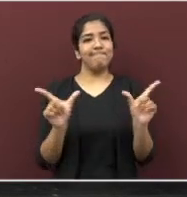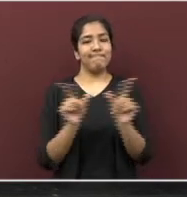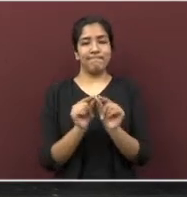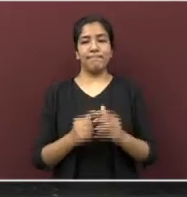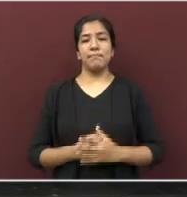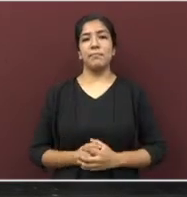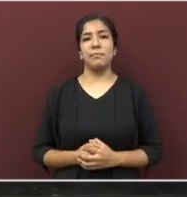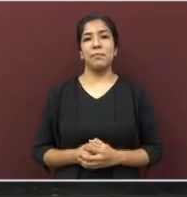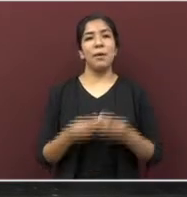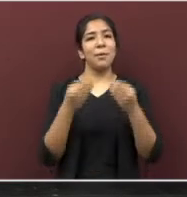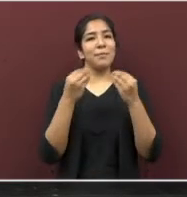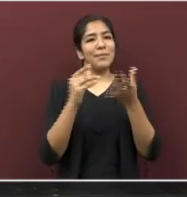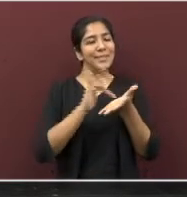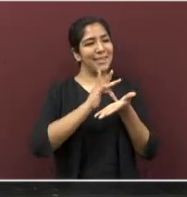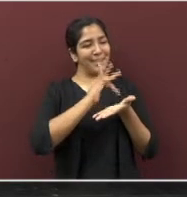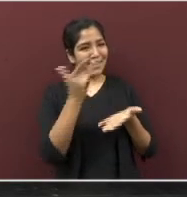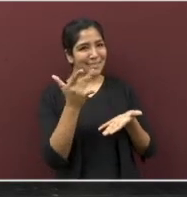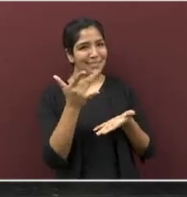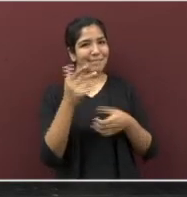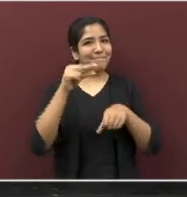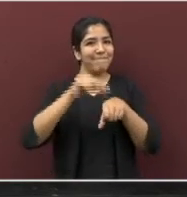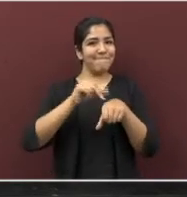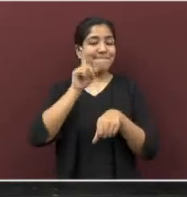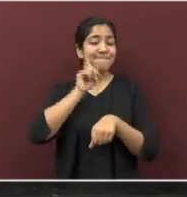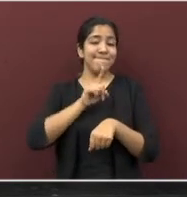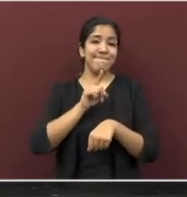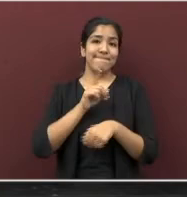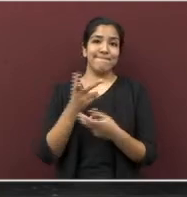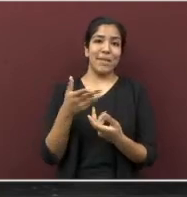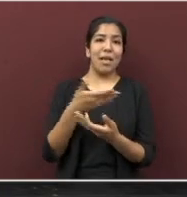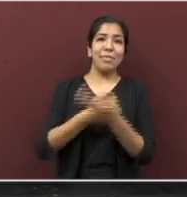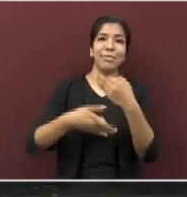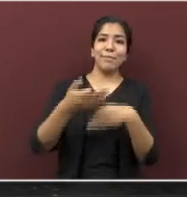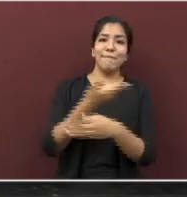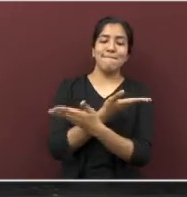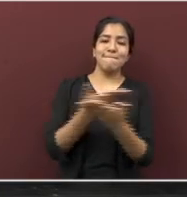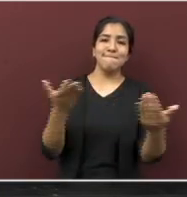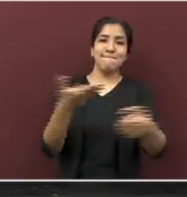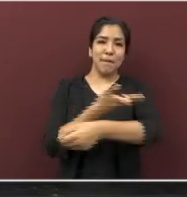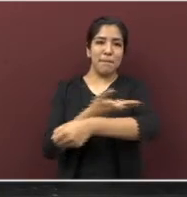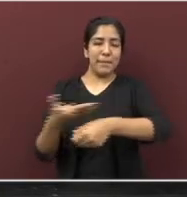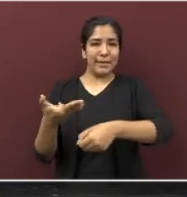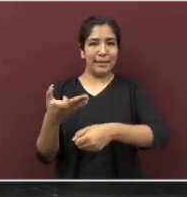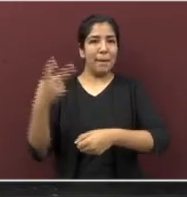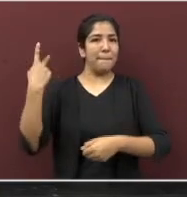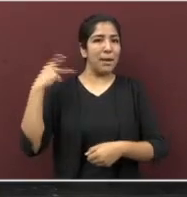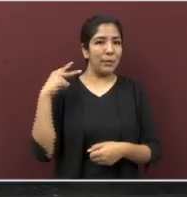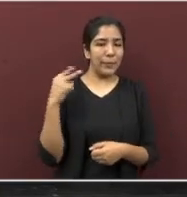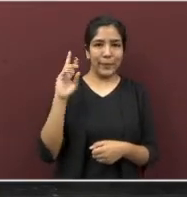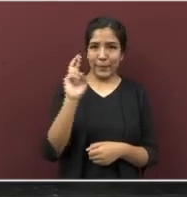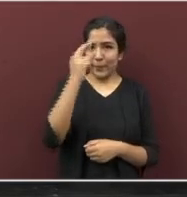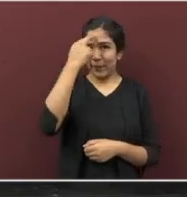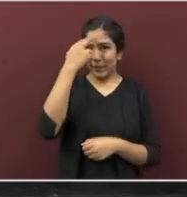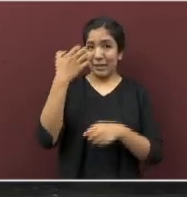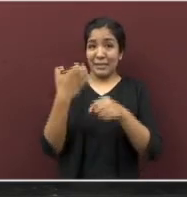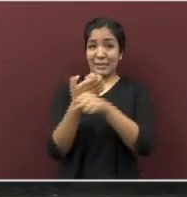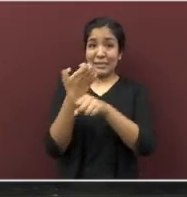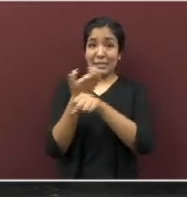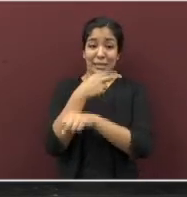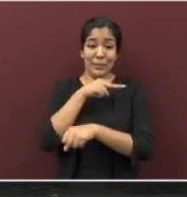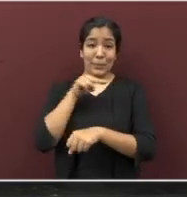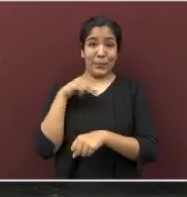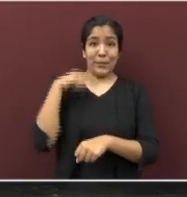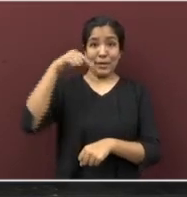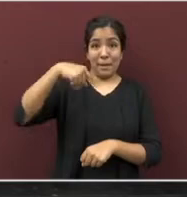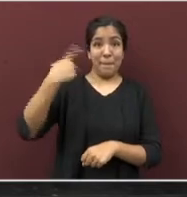muchísimas gracias doctor a su respetable familia veracruzana recuerden que nuestro estado de veracruz continúa en